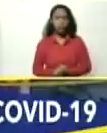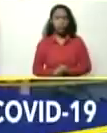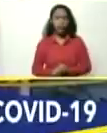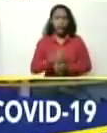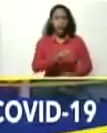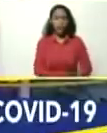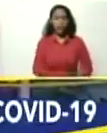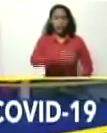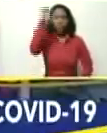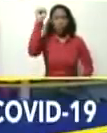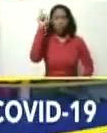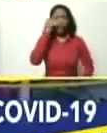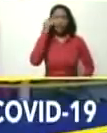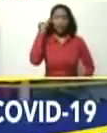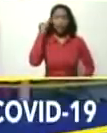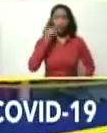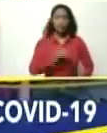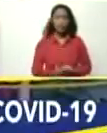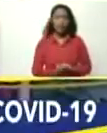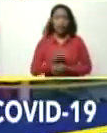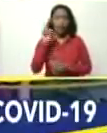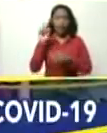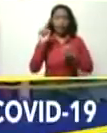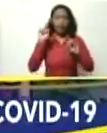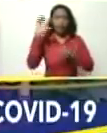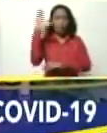libertadora del libertador en Bogotá